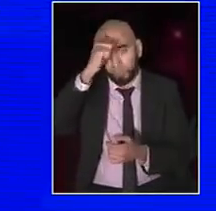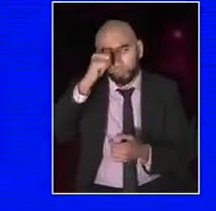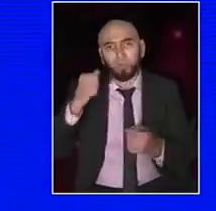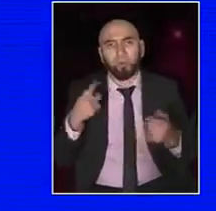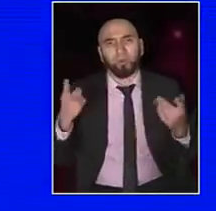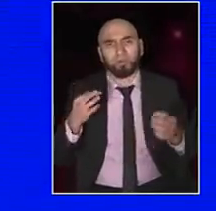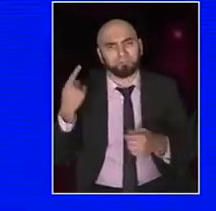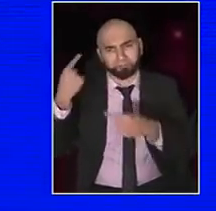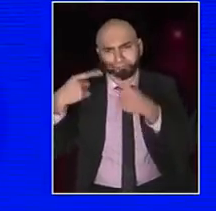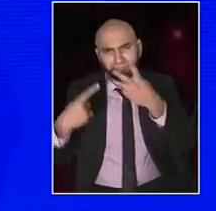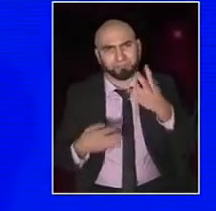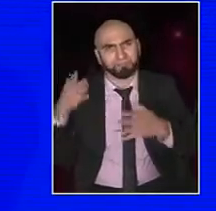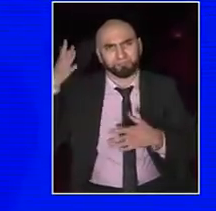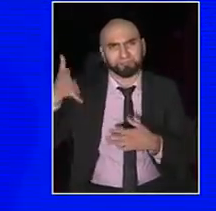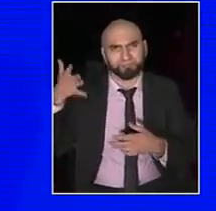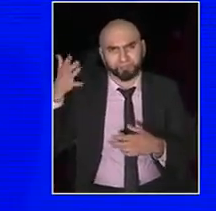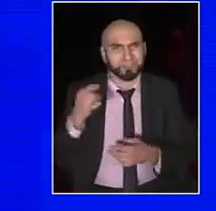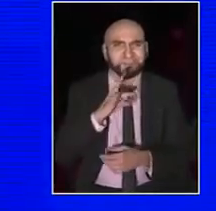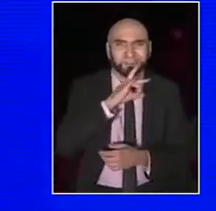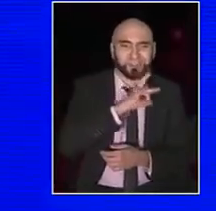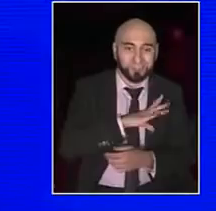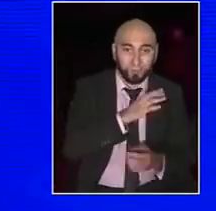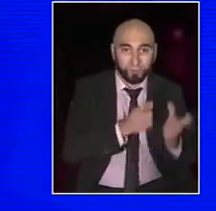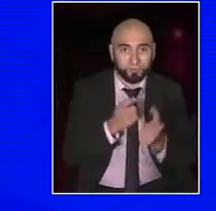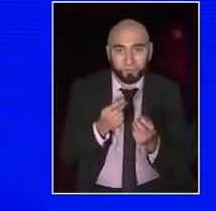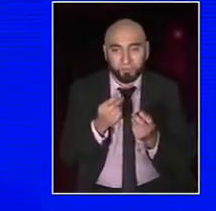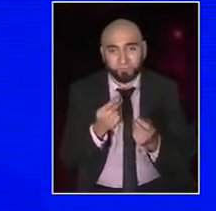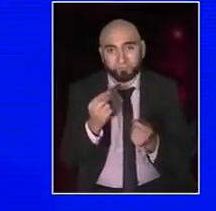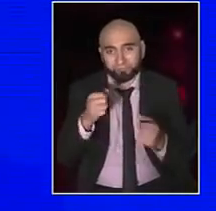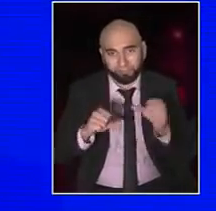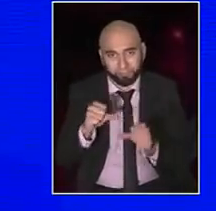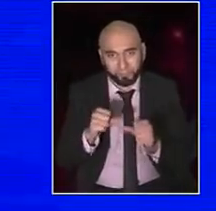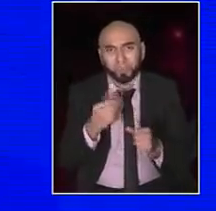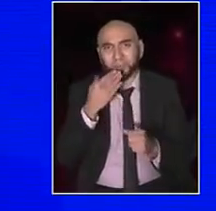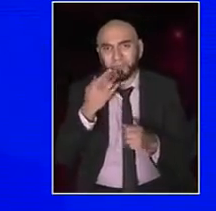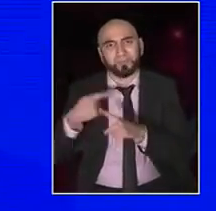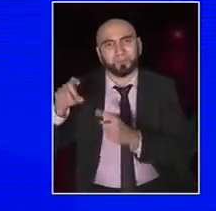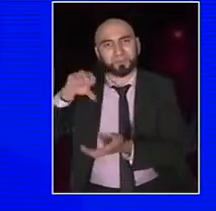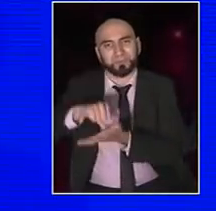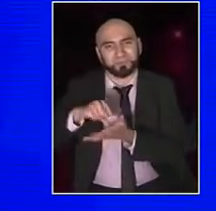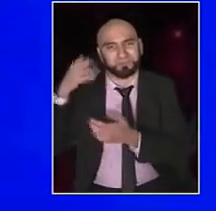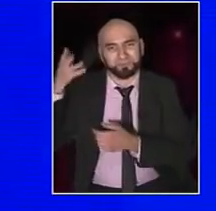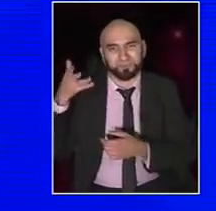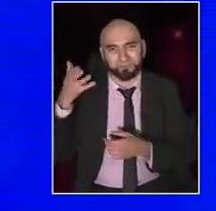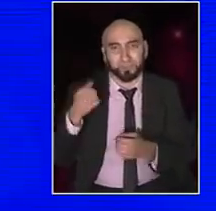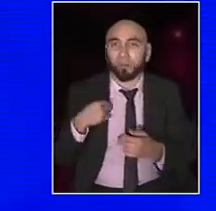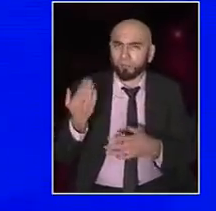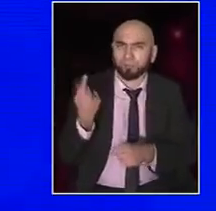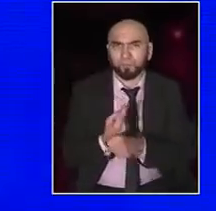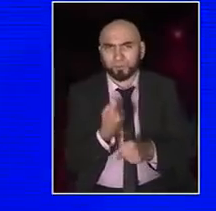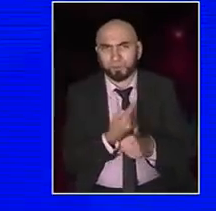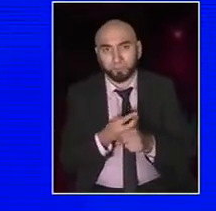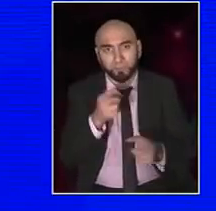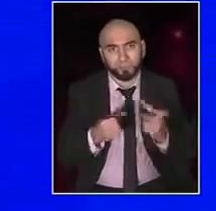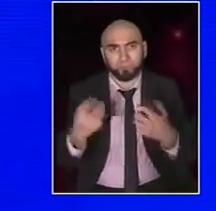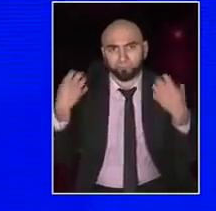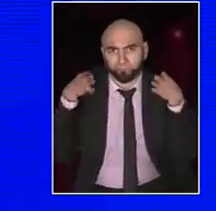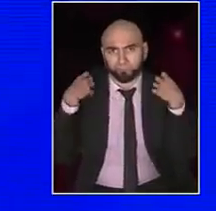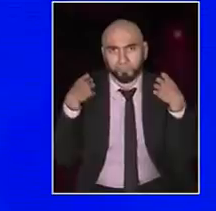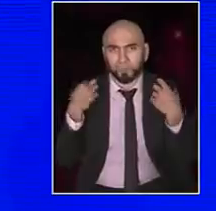distintas charlas de exponentes chilenos y extranjeros. Esa es la gracia, porque cuando hablábamos con los organizadores del Congreso del Futuro nos decían, tan